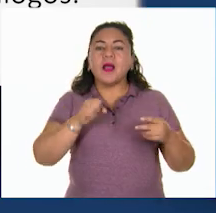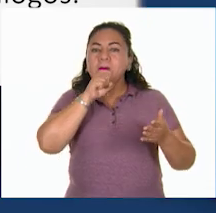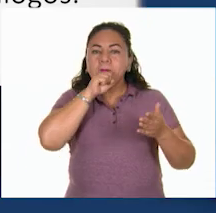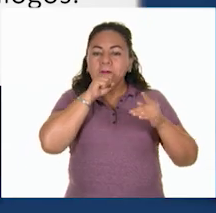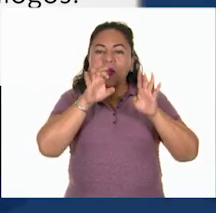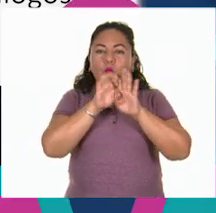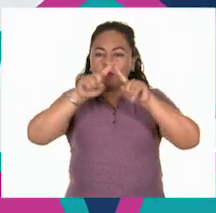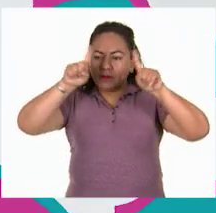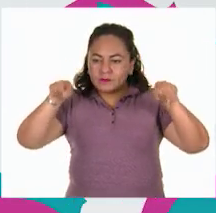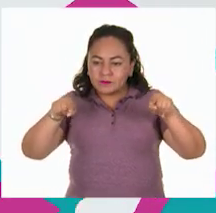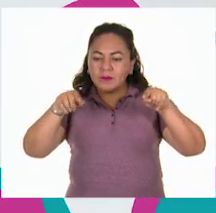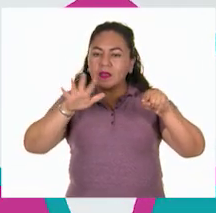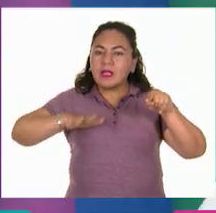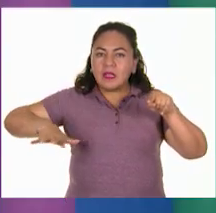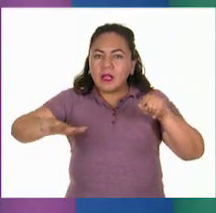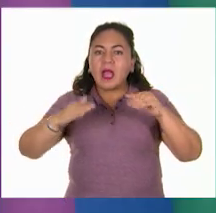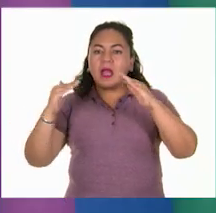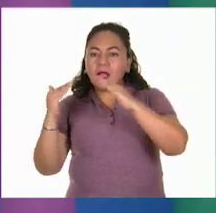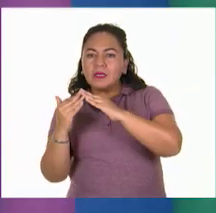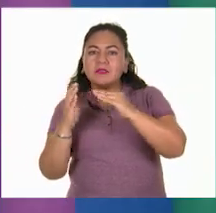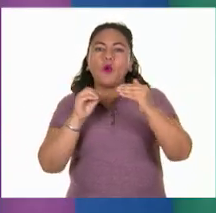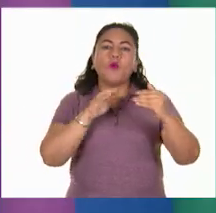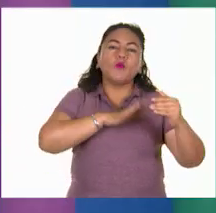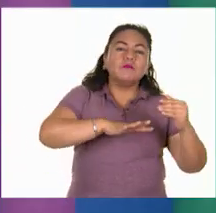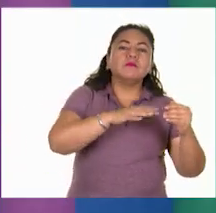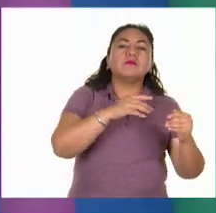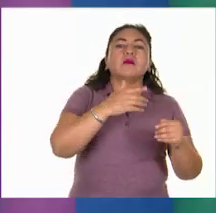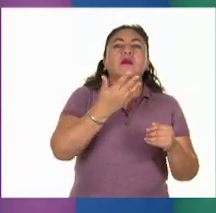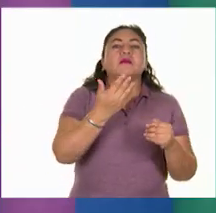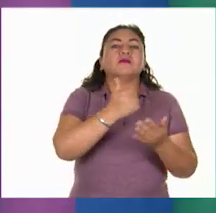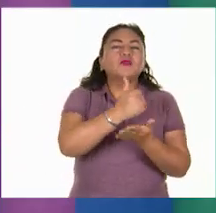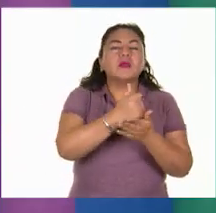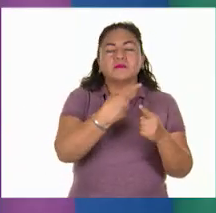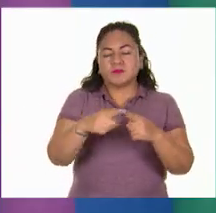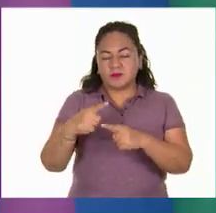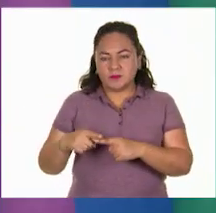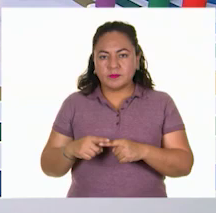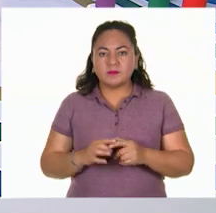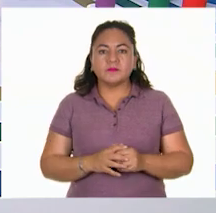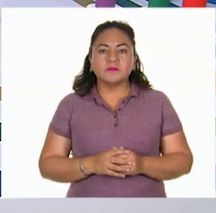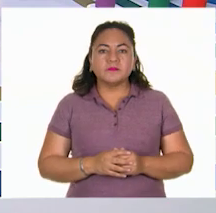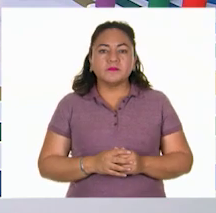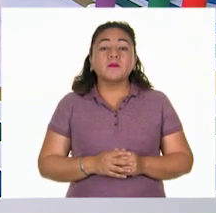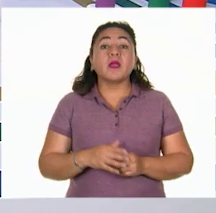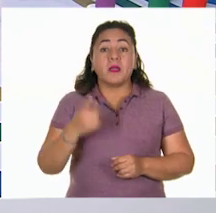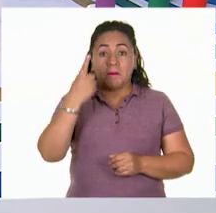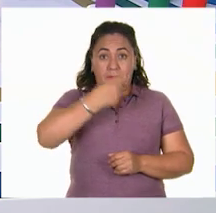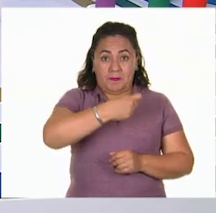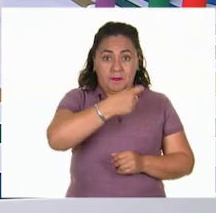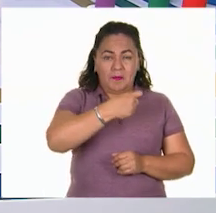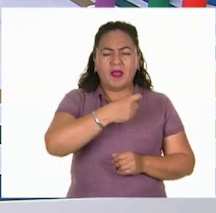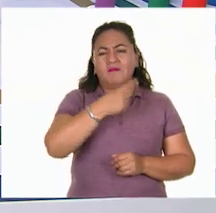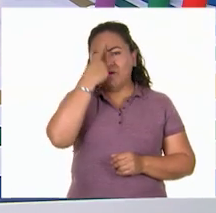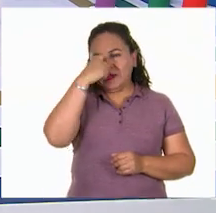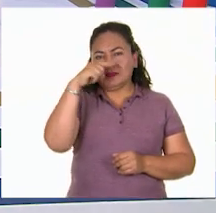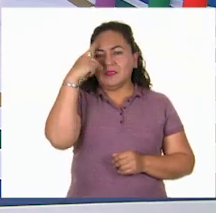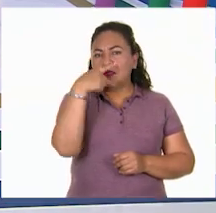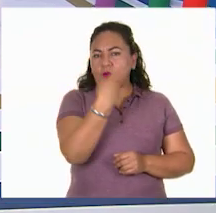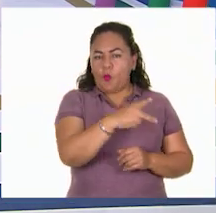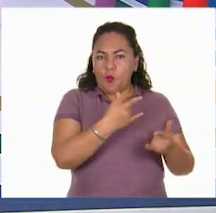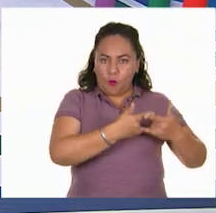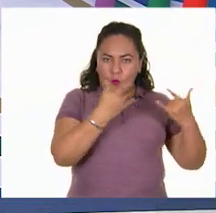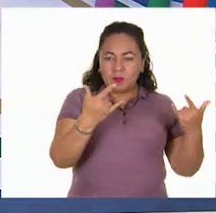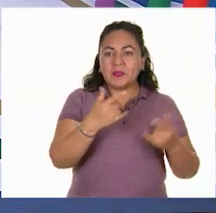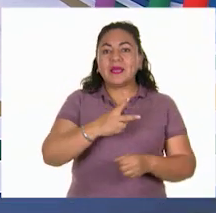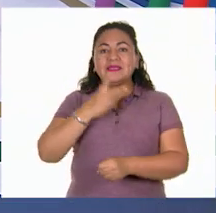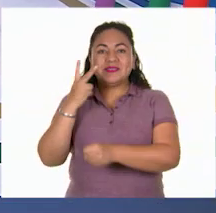los diálogos. Ay, pues Gaby está regalado. La primera caracteriza al cuento y